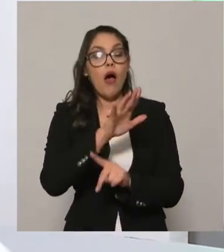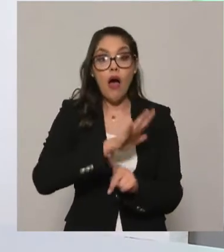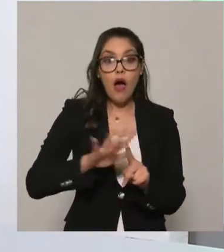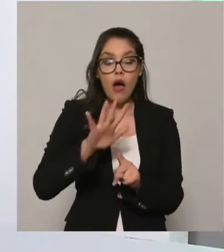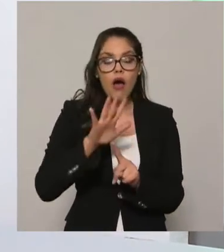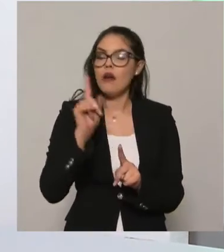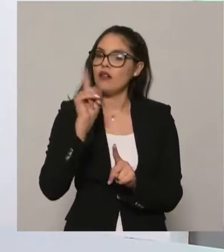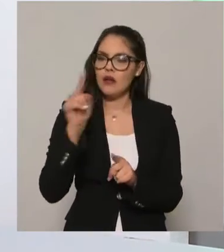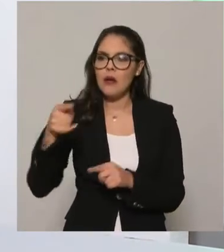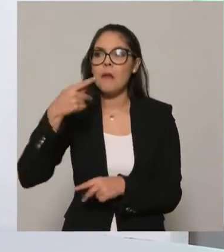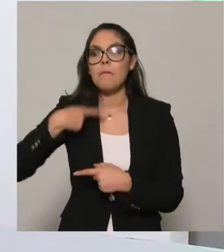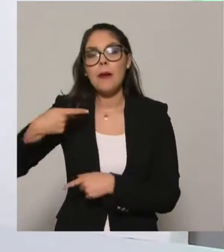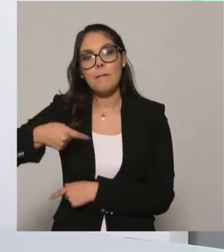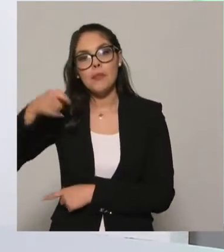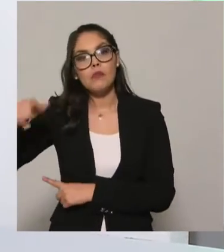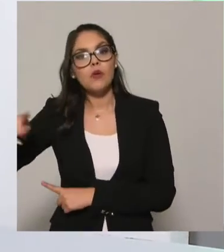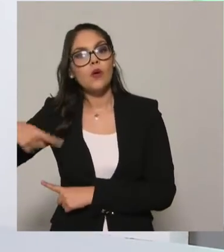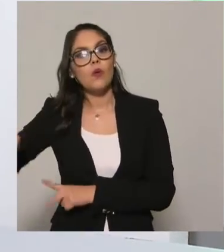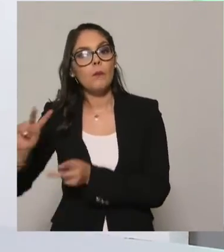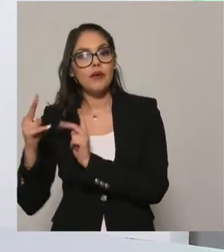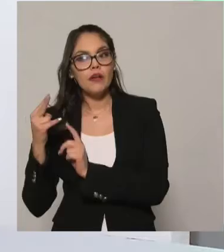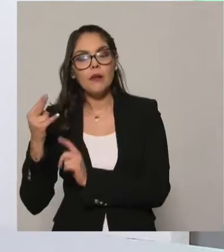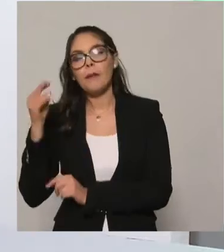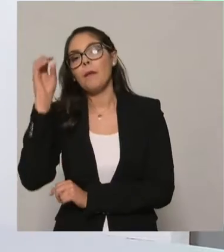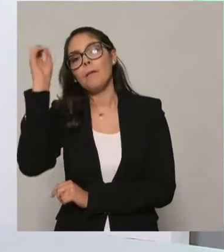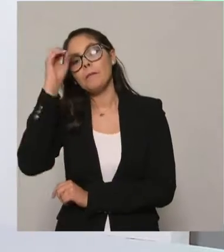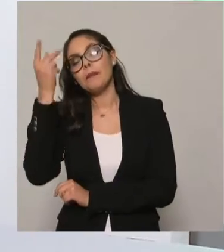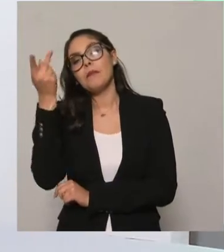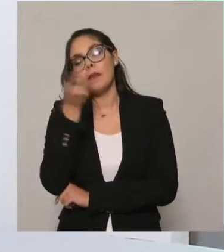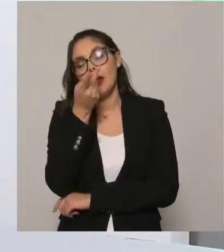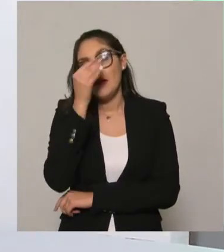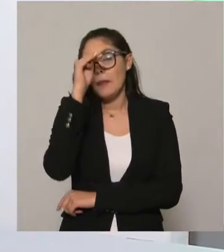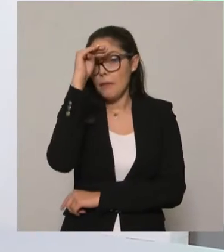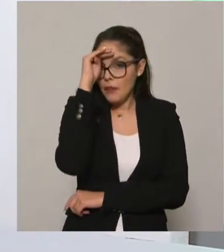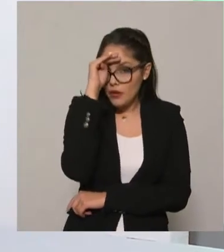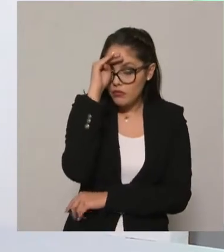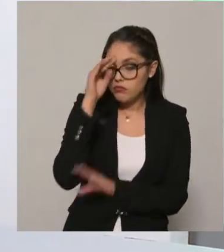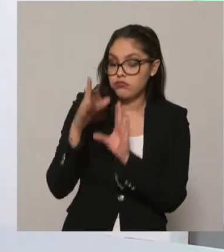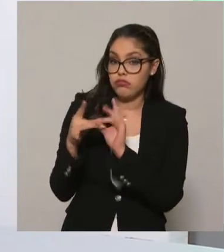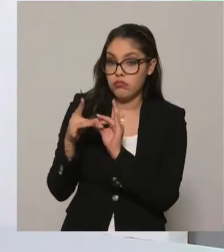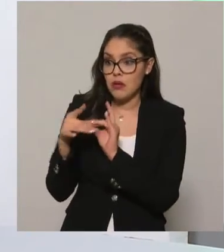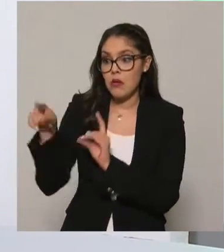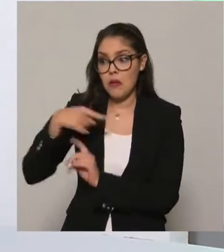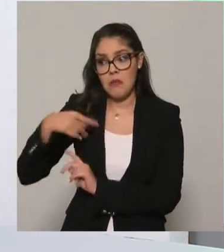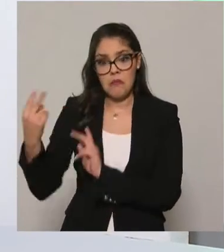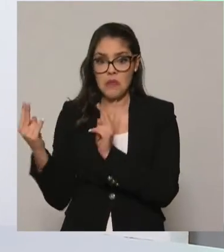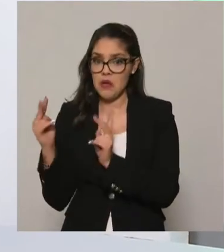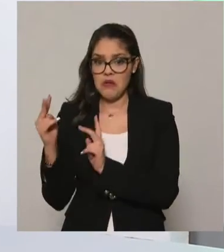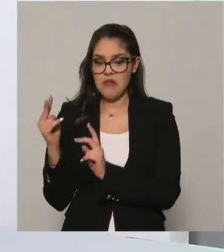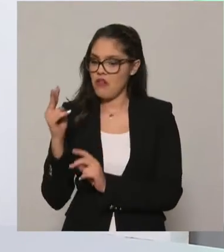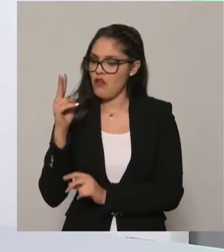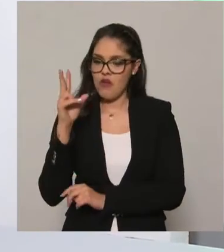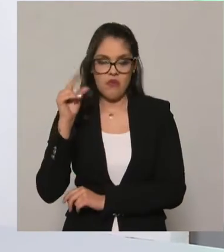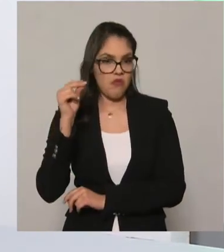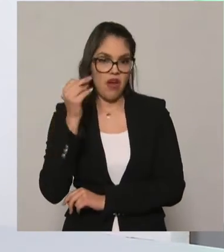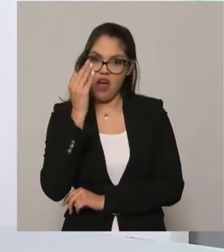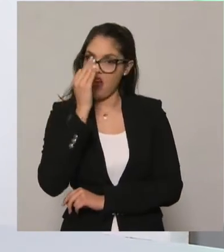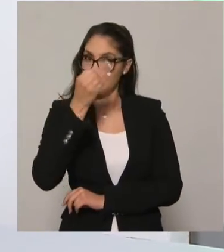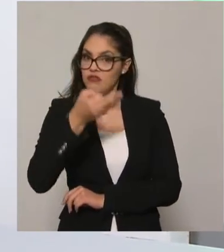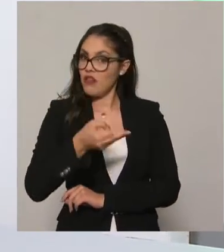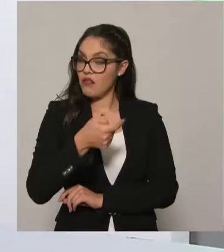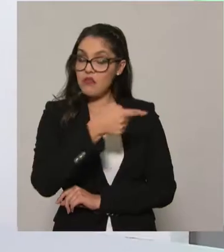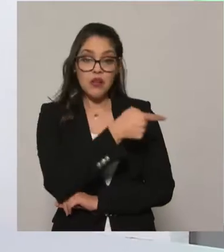ciudadanos den su opinión y su aval para esas obras. Si el ciudadano, si los vecinos no otorgan su aval a esos